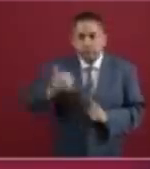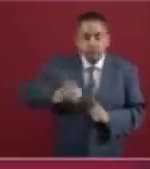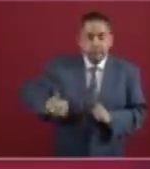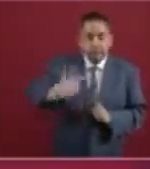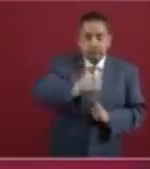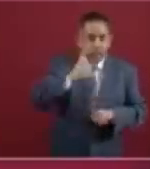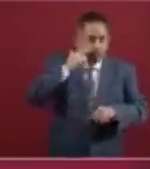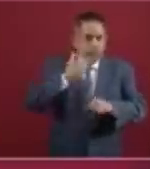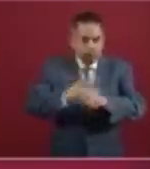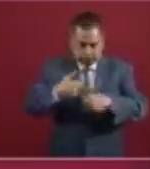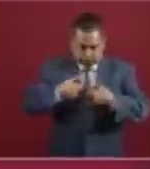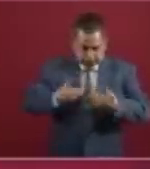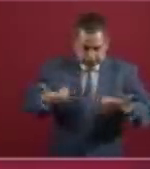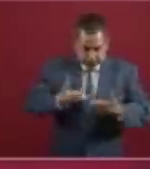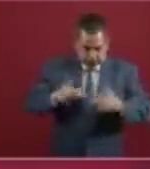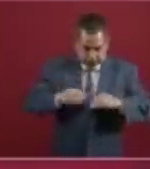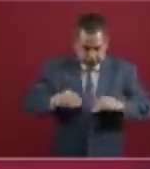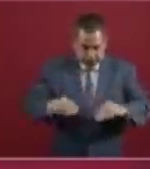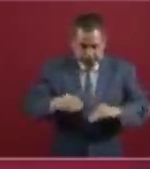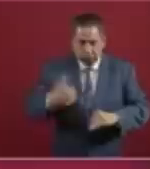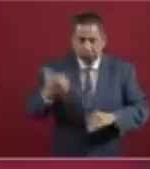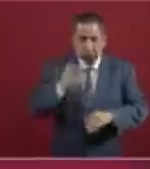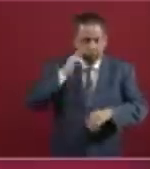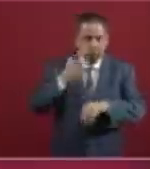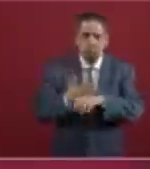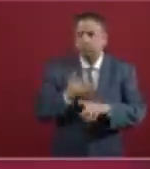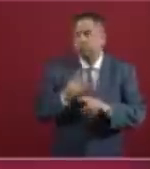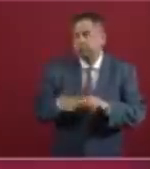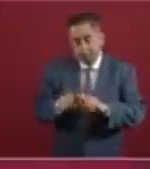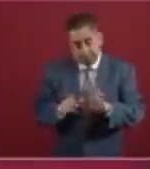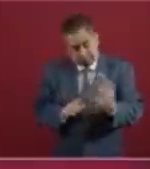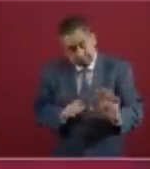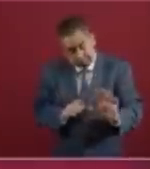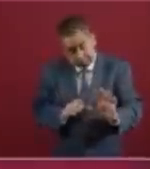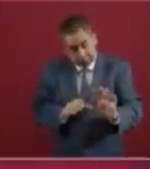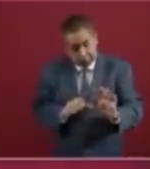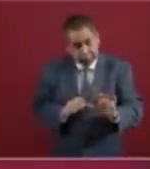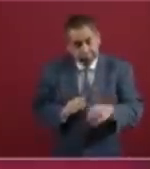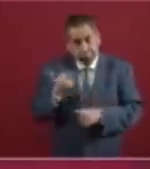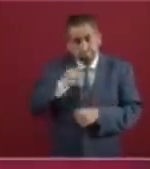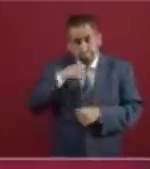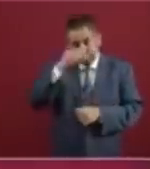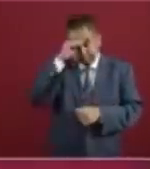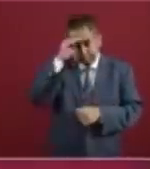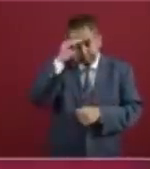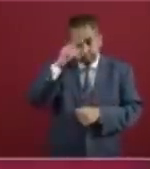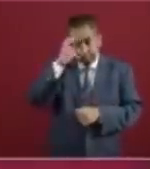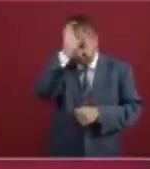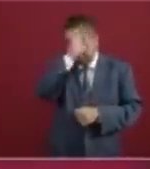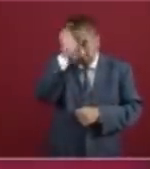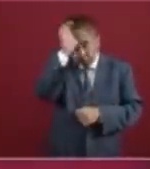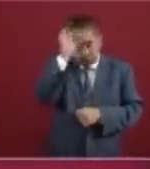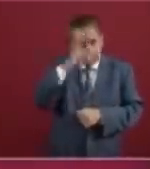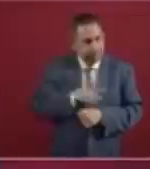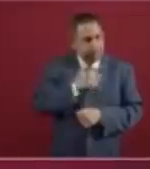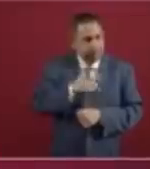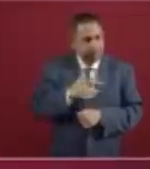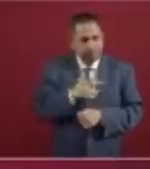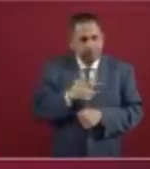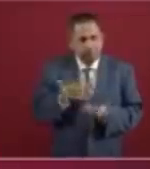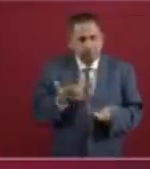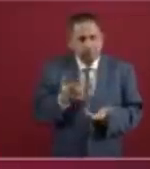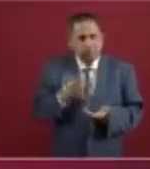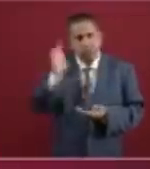responsable de sus actos. Y hay que pensar en la conciencia. Si no se tiene